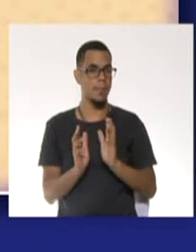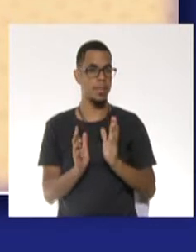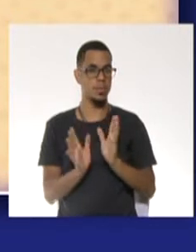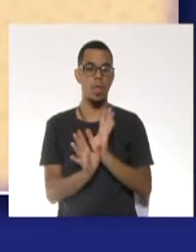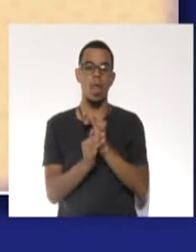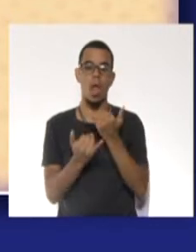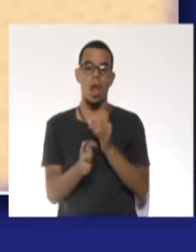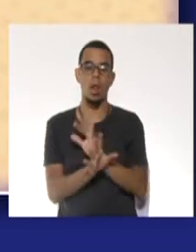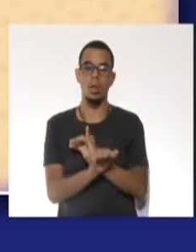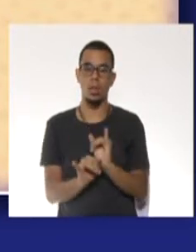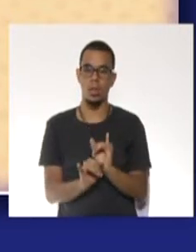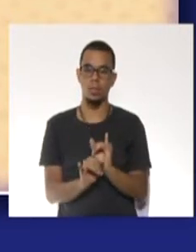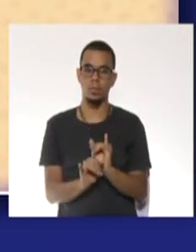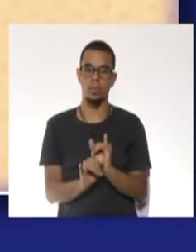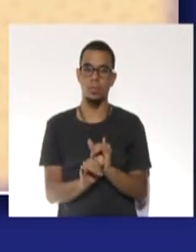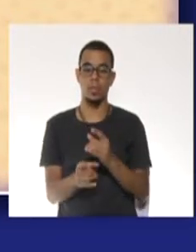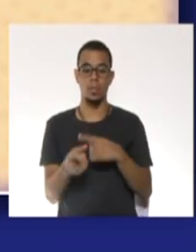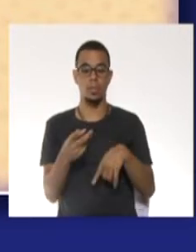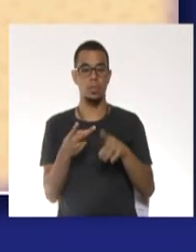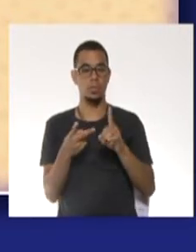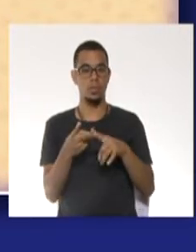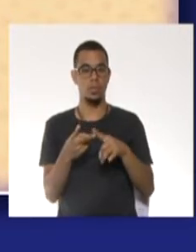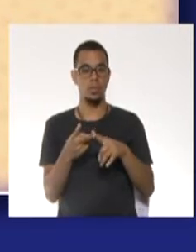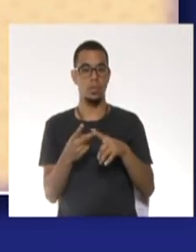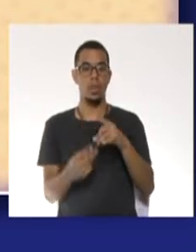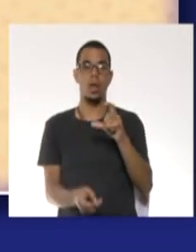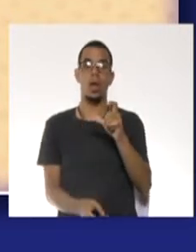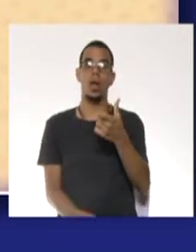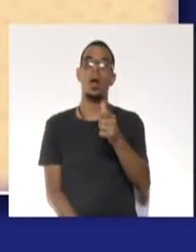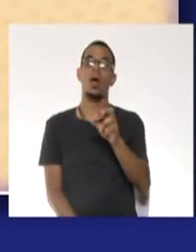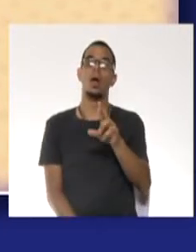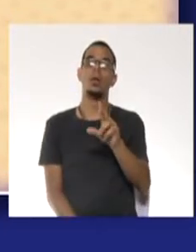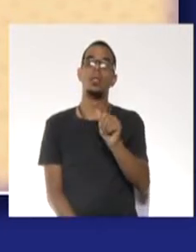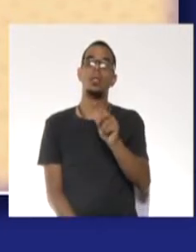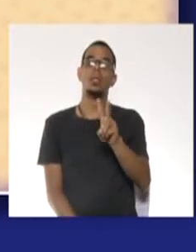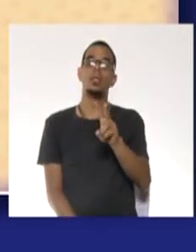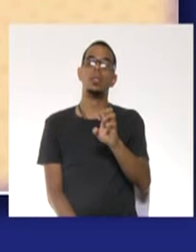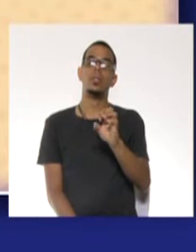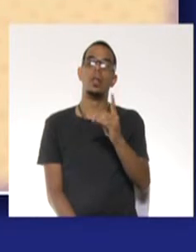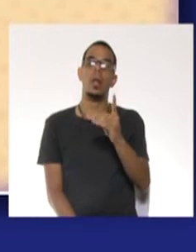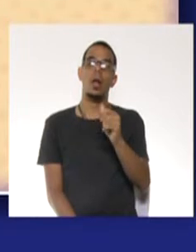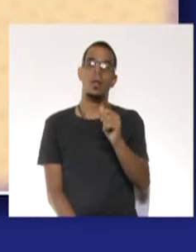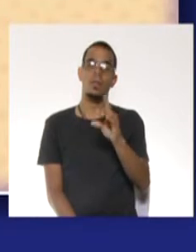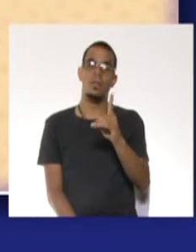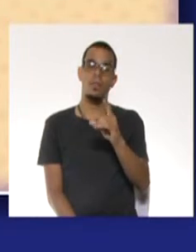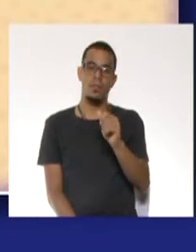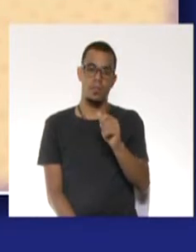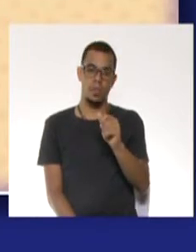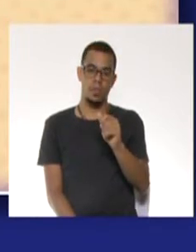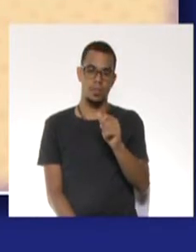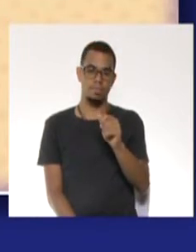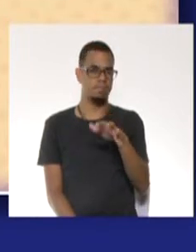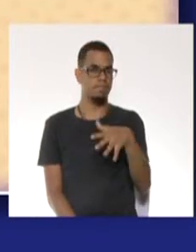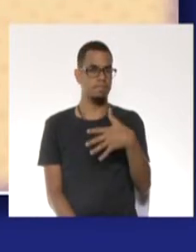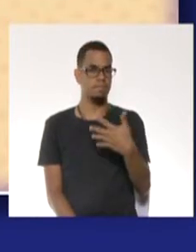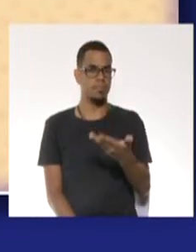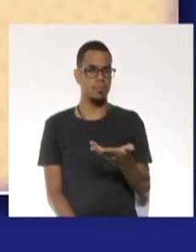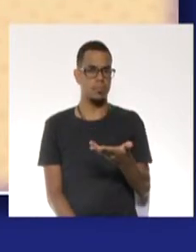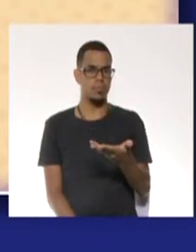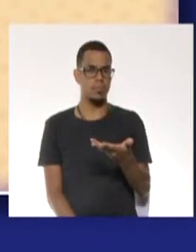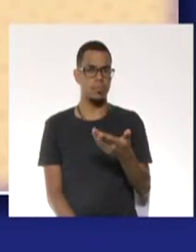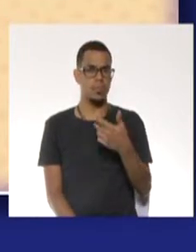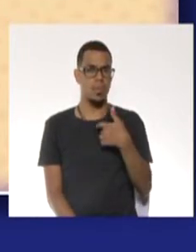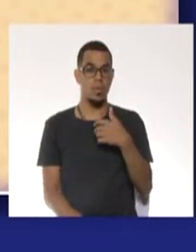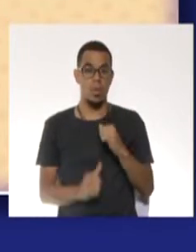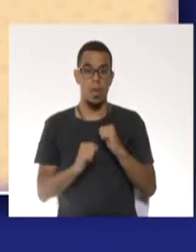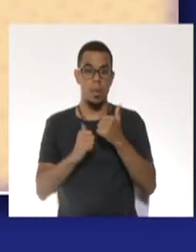Otra característica es la gravedad. En el lanzamiento vertical hacia arriba, cuando se inicia la velocidad en el